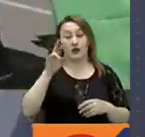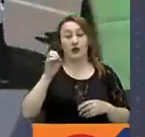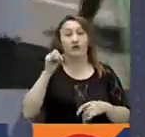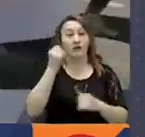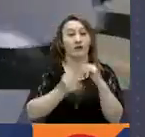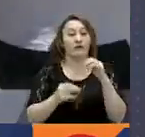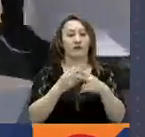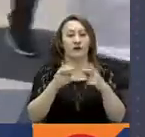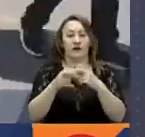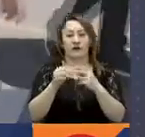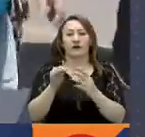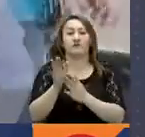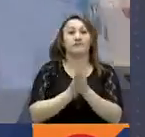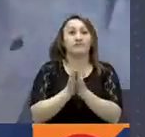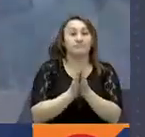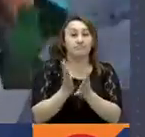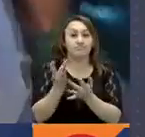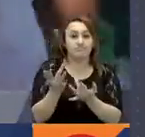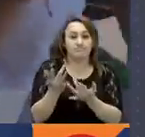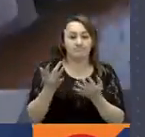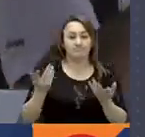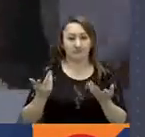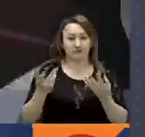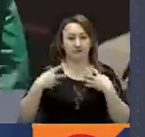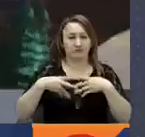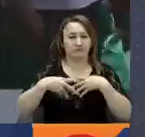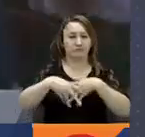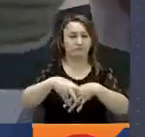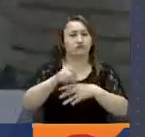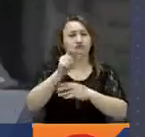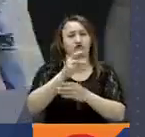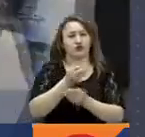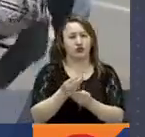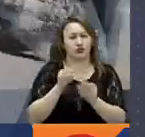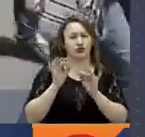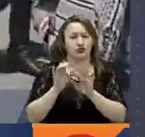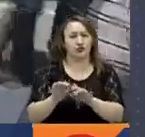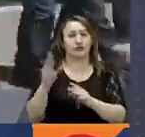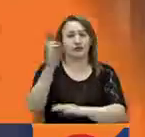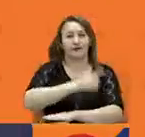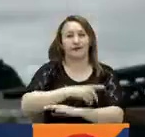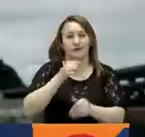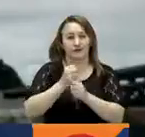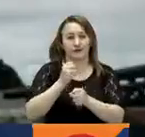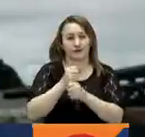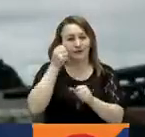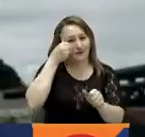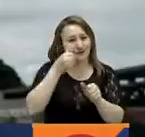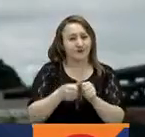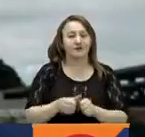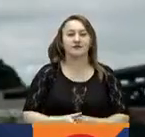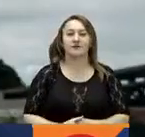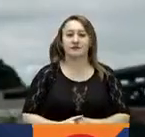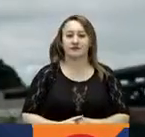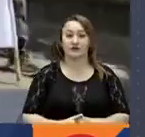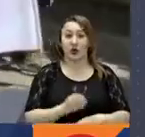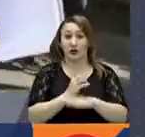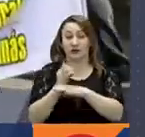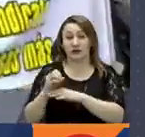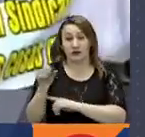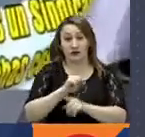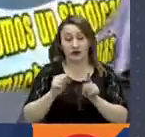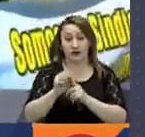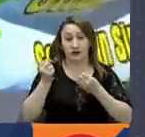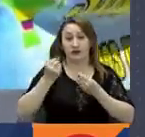Deseos. Centenares de personas acudieron a la marcha para conmemorar el Día del Trabajo. En Neiva, organizaciones sociales y